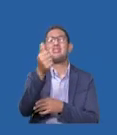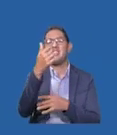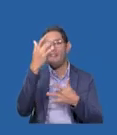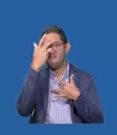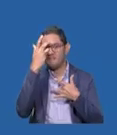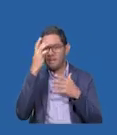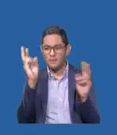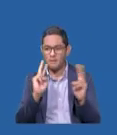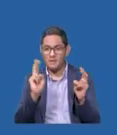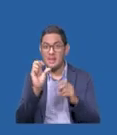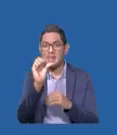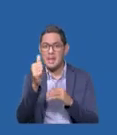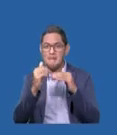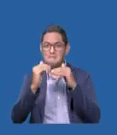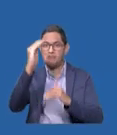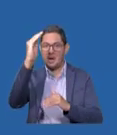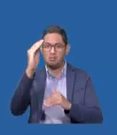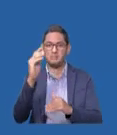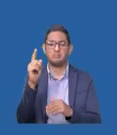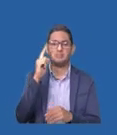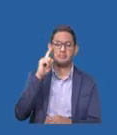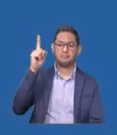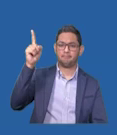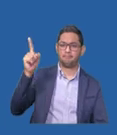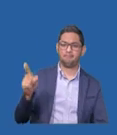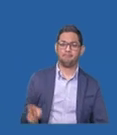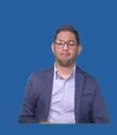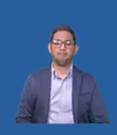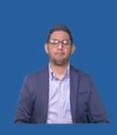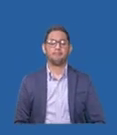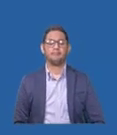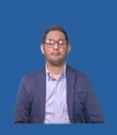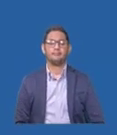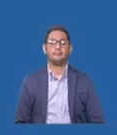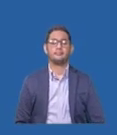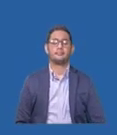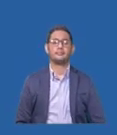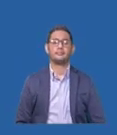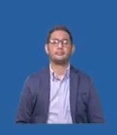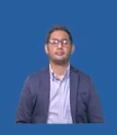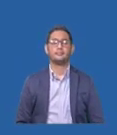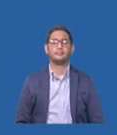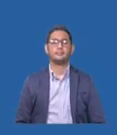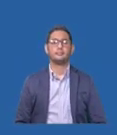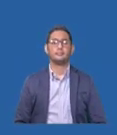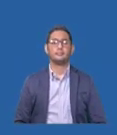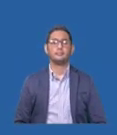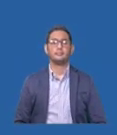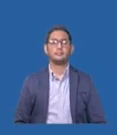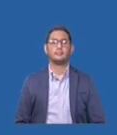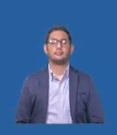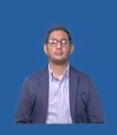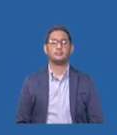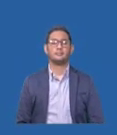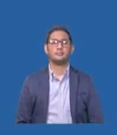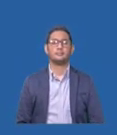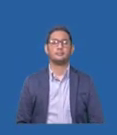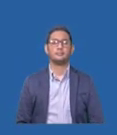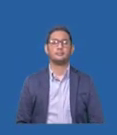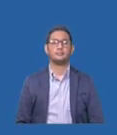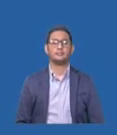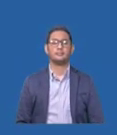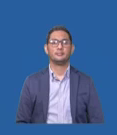con 17 david 16 san francisco con 15 casos bellavista con 14 casos